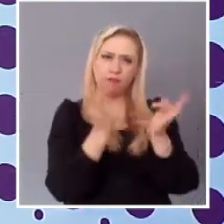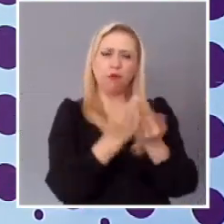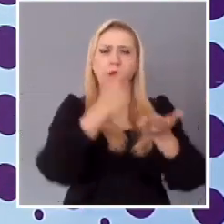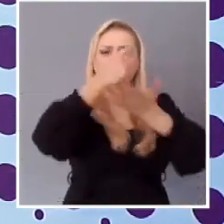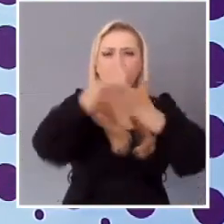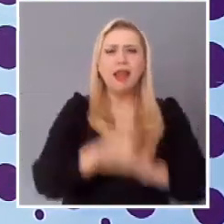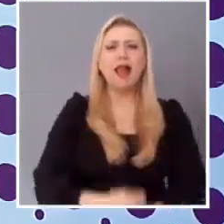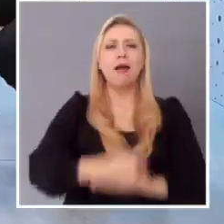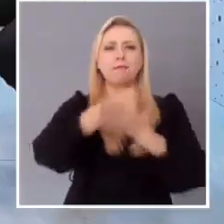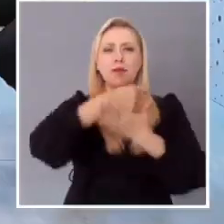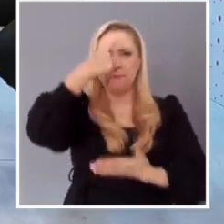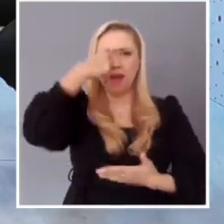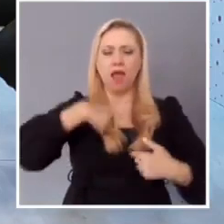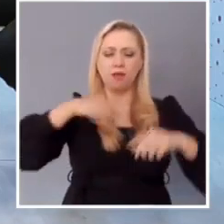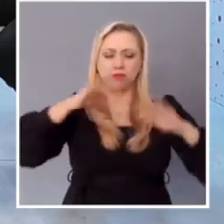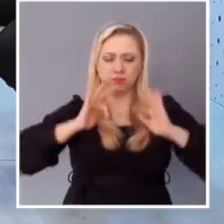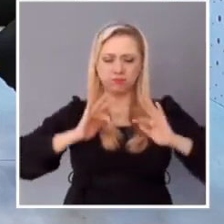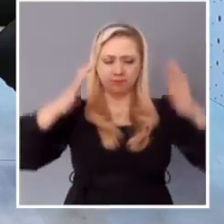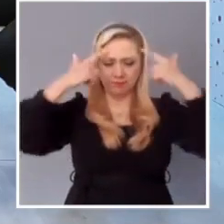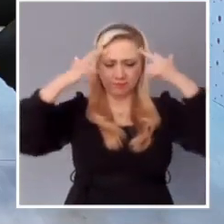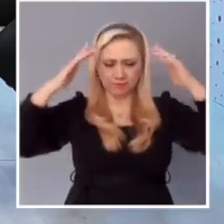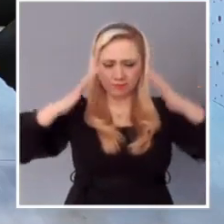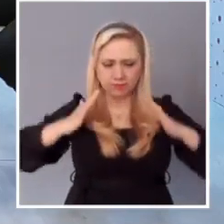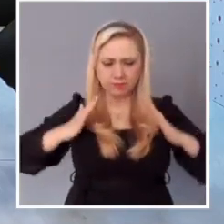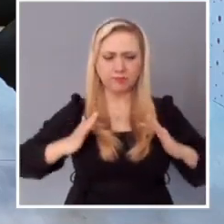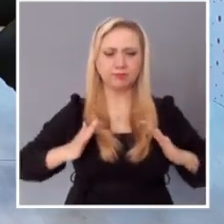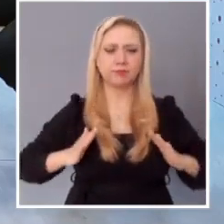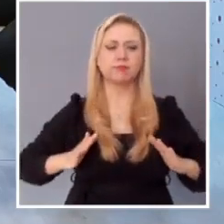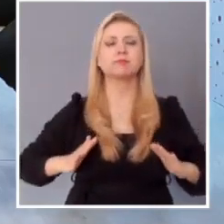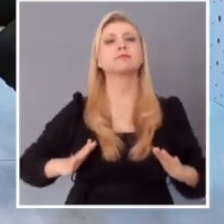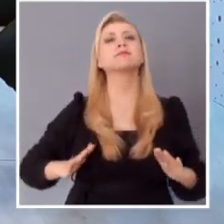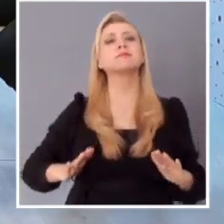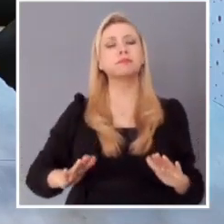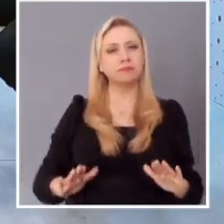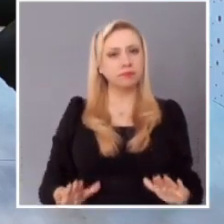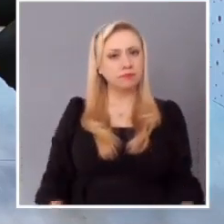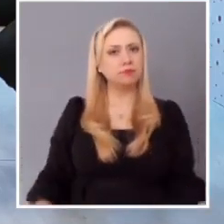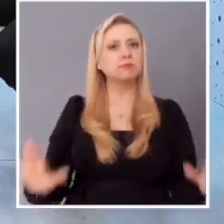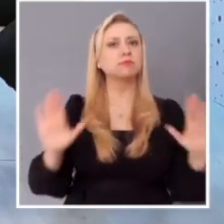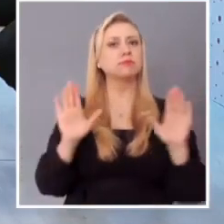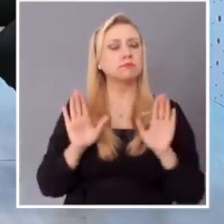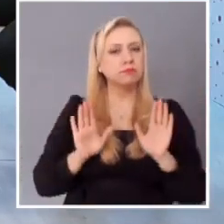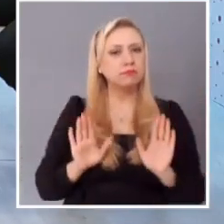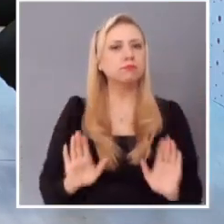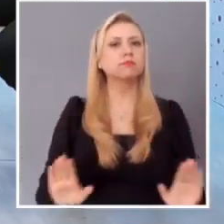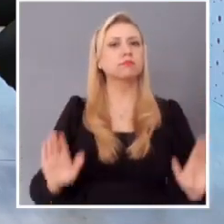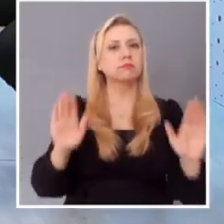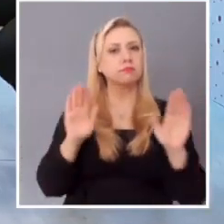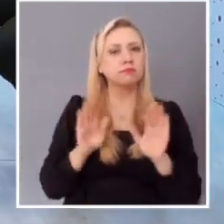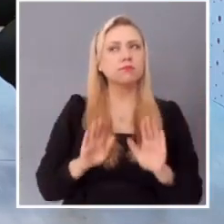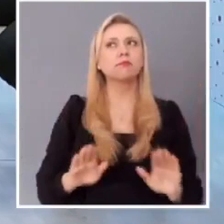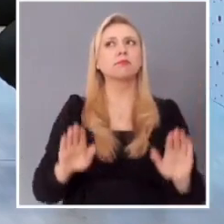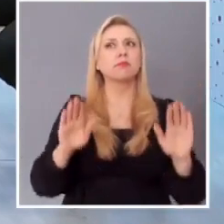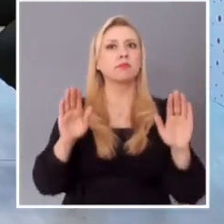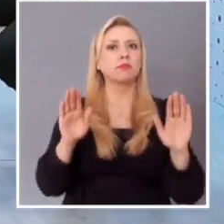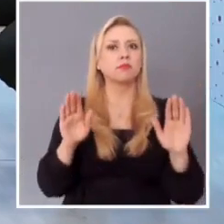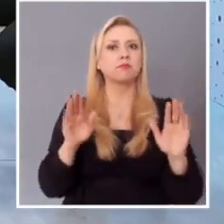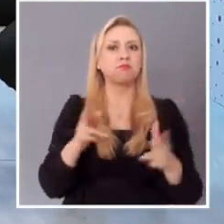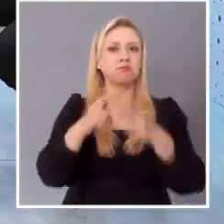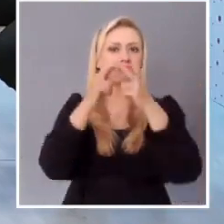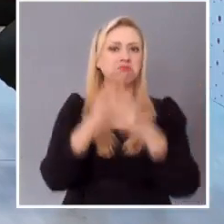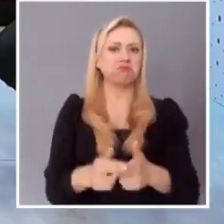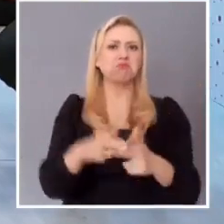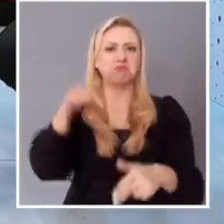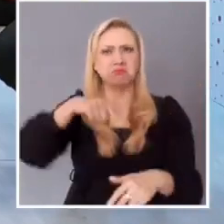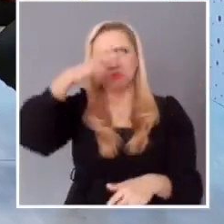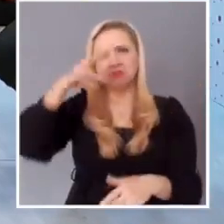identificarlas para también llevarlas a cabo de manera basta en nuestro territorio. Sin duda.